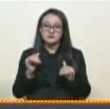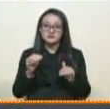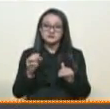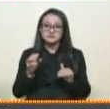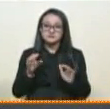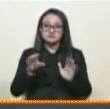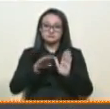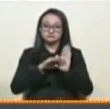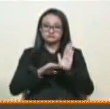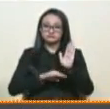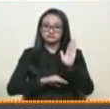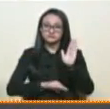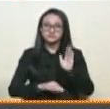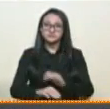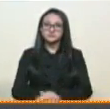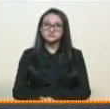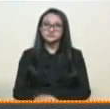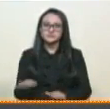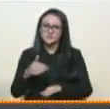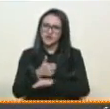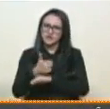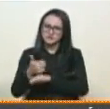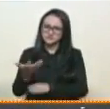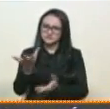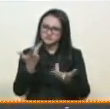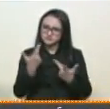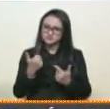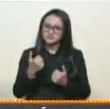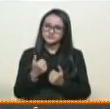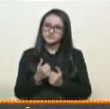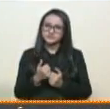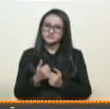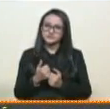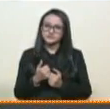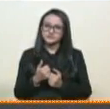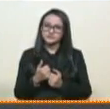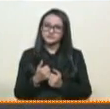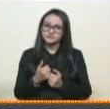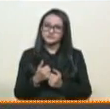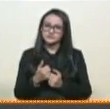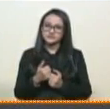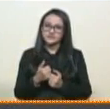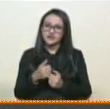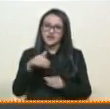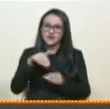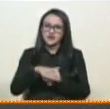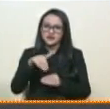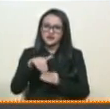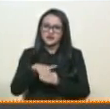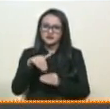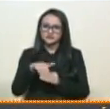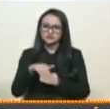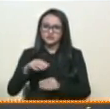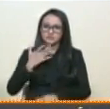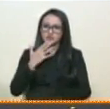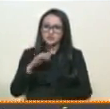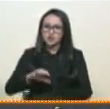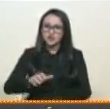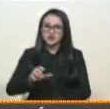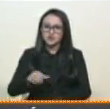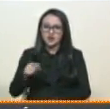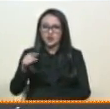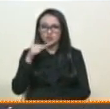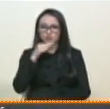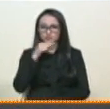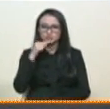políticos. Precisamente, rectora, como usted nos está explicando, de cara a lo que serán ya las elecciones regionales el próximo mes de octubre,